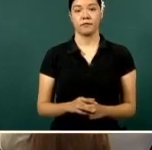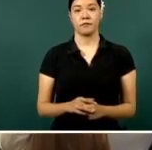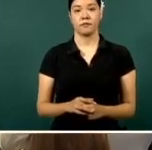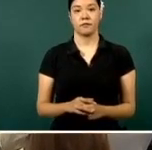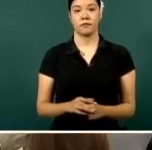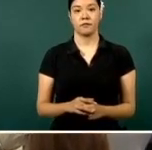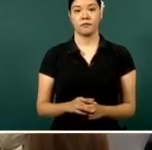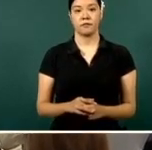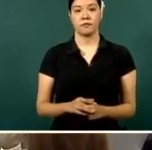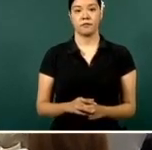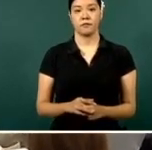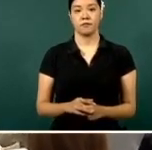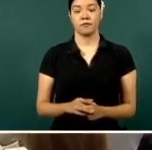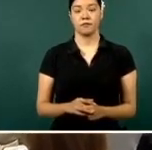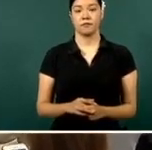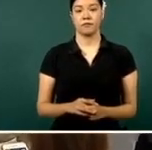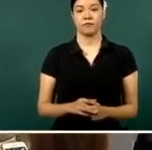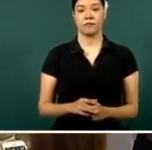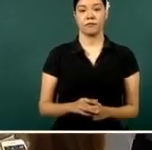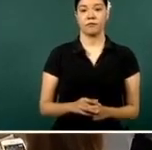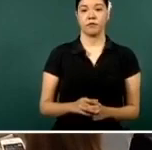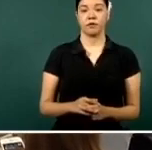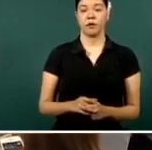Con su venia, señor presidente,